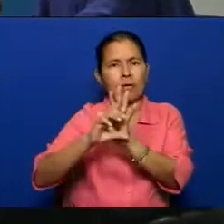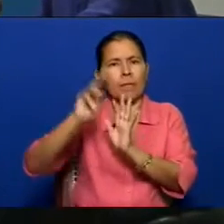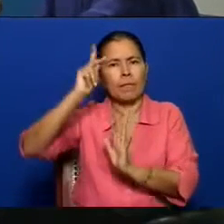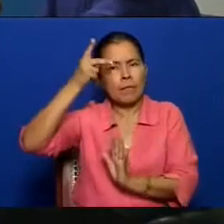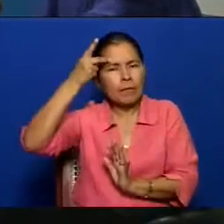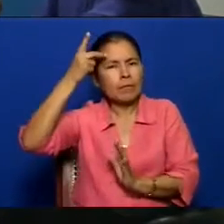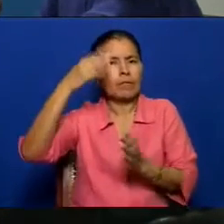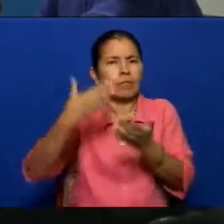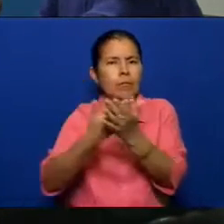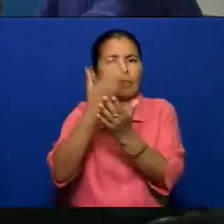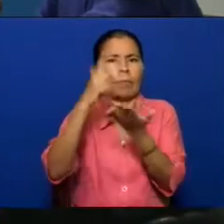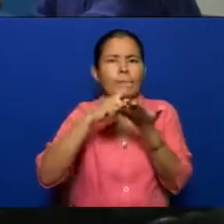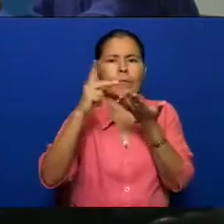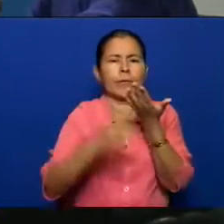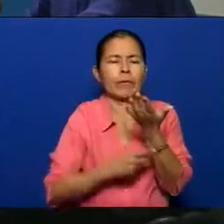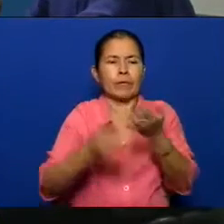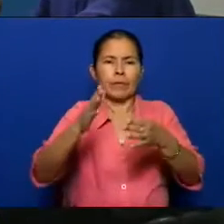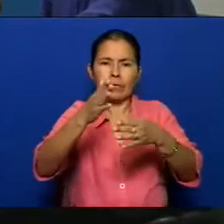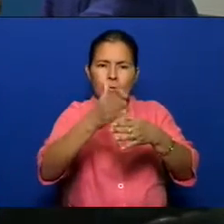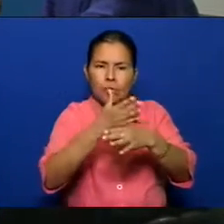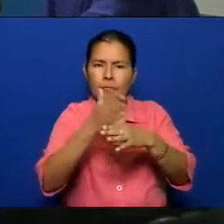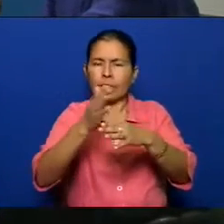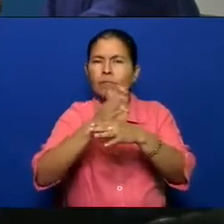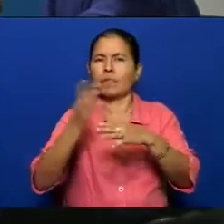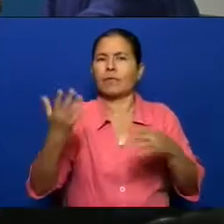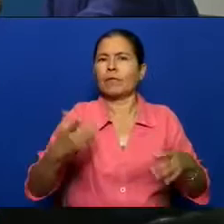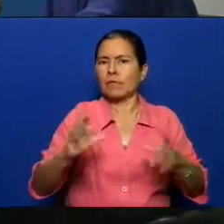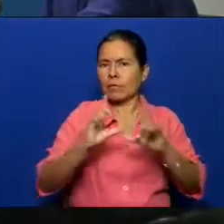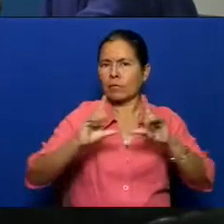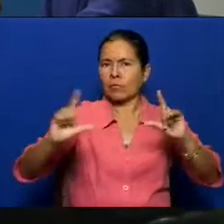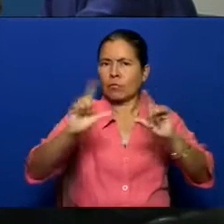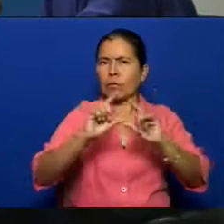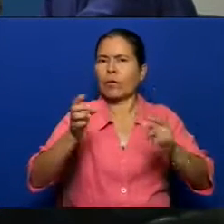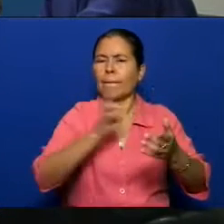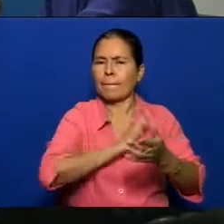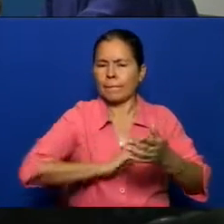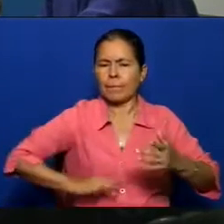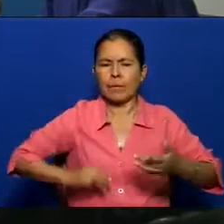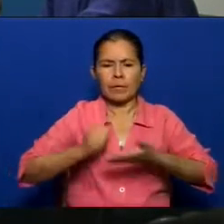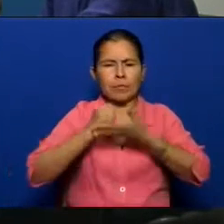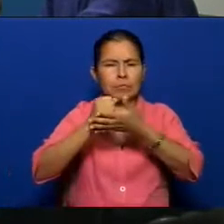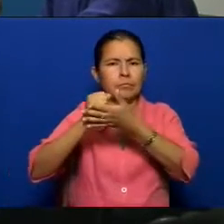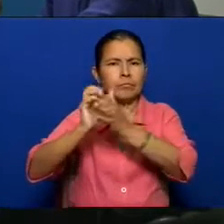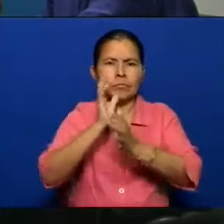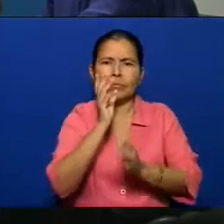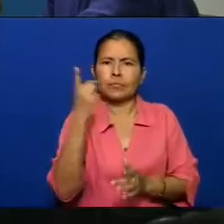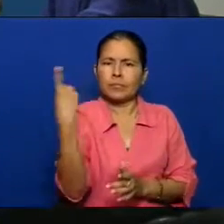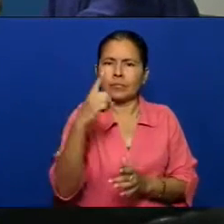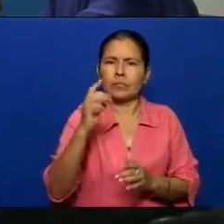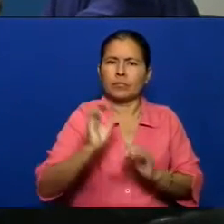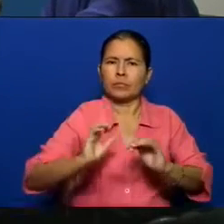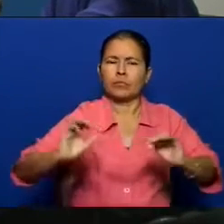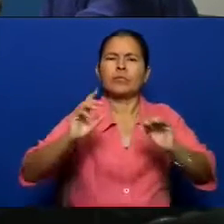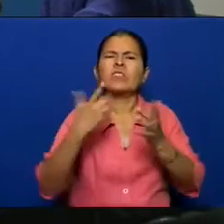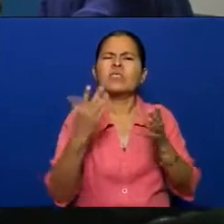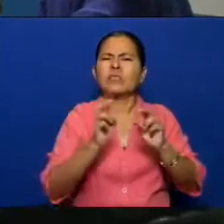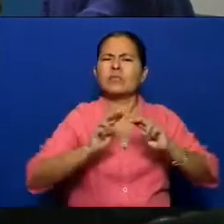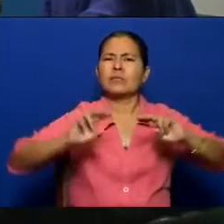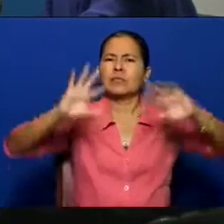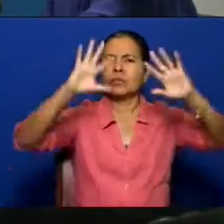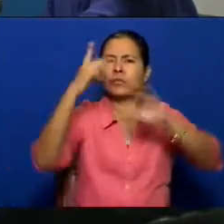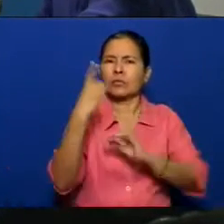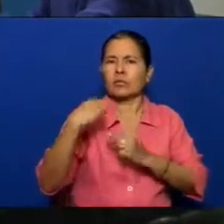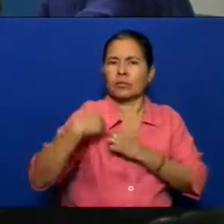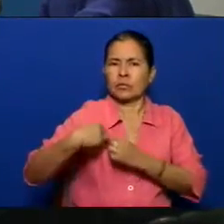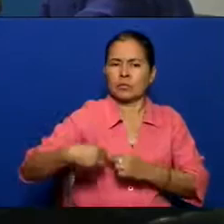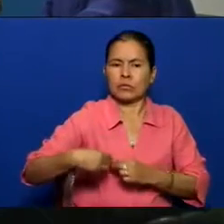creando instituciones para darle vida a los derechos de la niñez. La Convención, otra gran virtud que tiene es que integra todos los